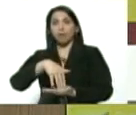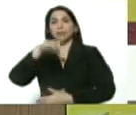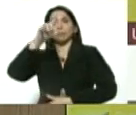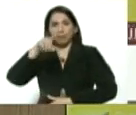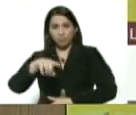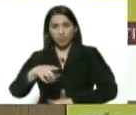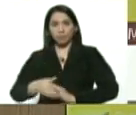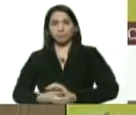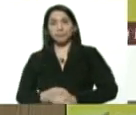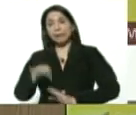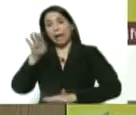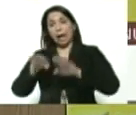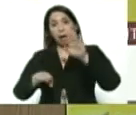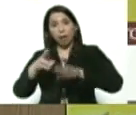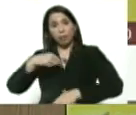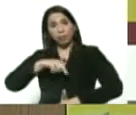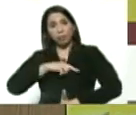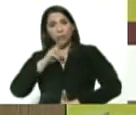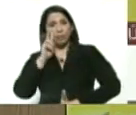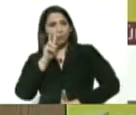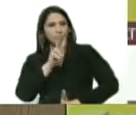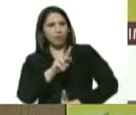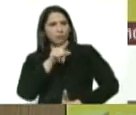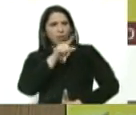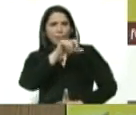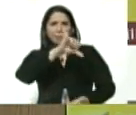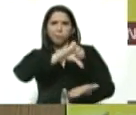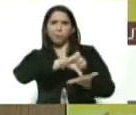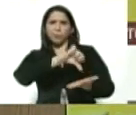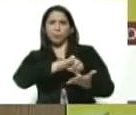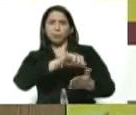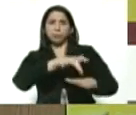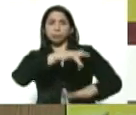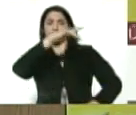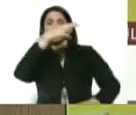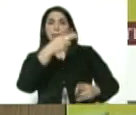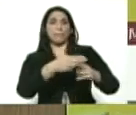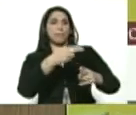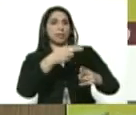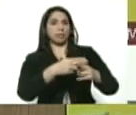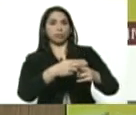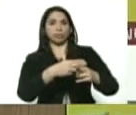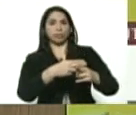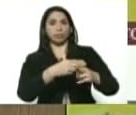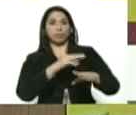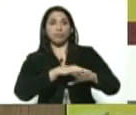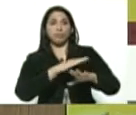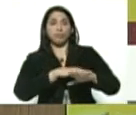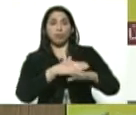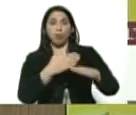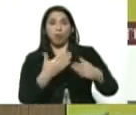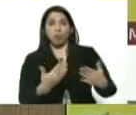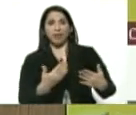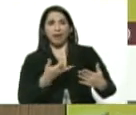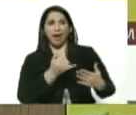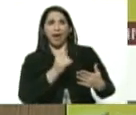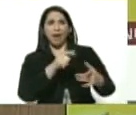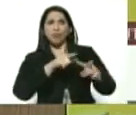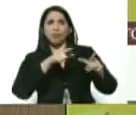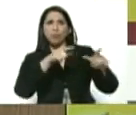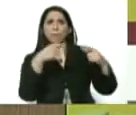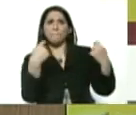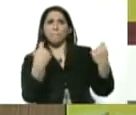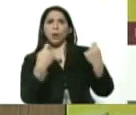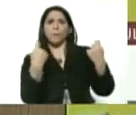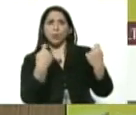a pesar de que notamos que este es un foco de alta peligrosidad porque aparece en una zona populosa